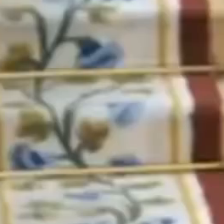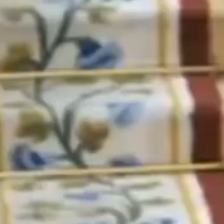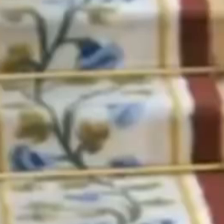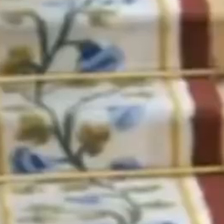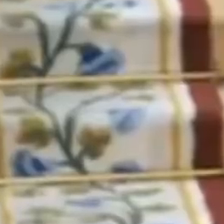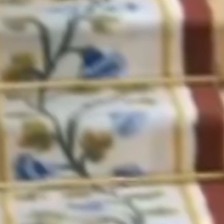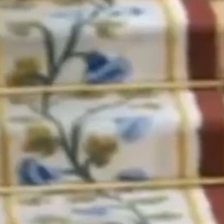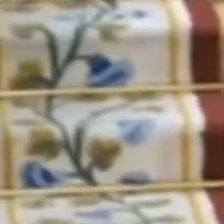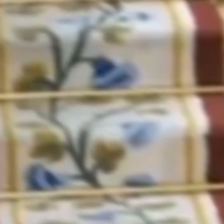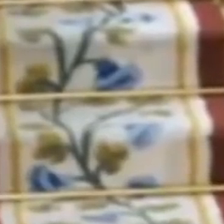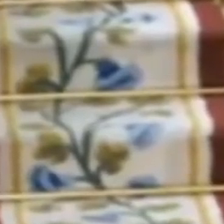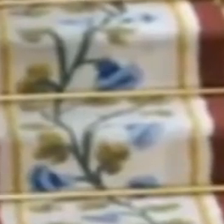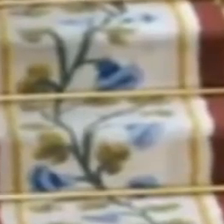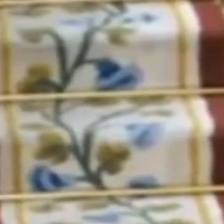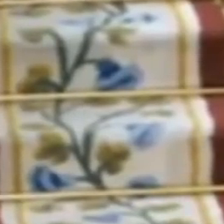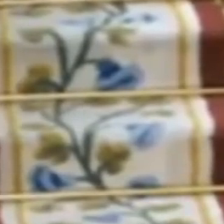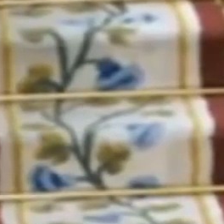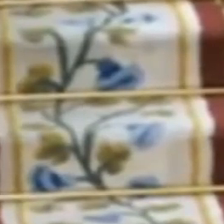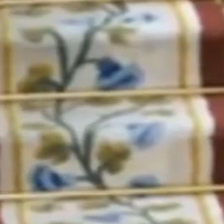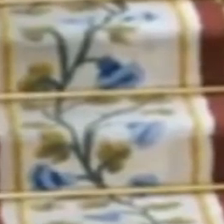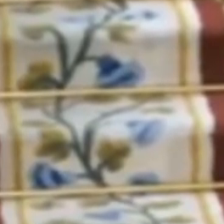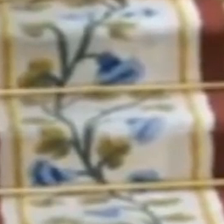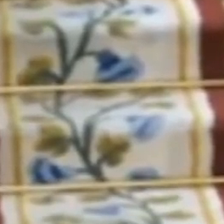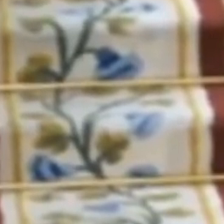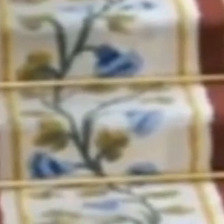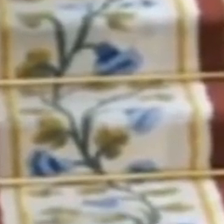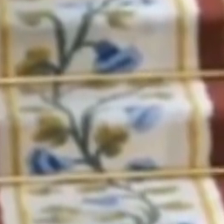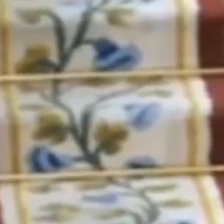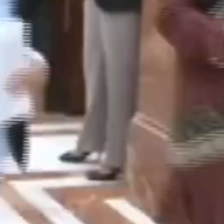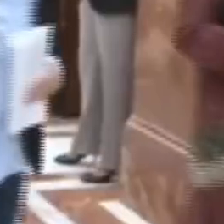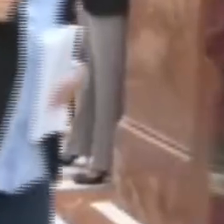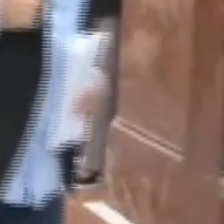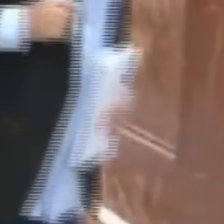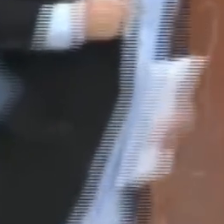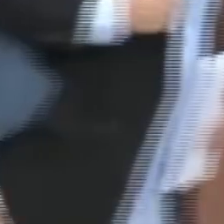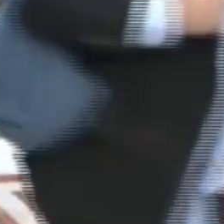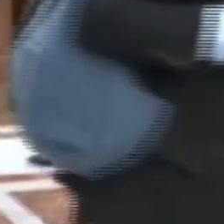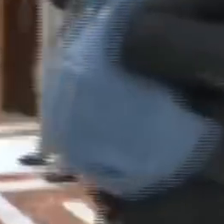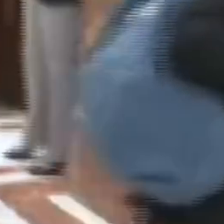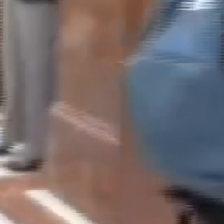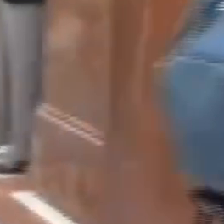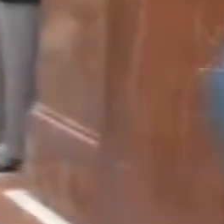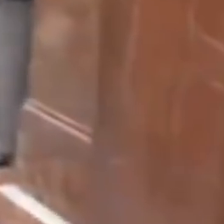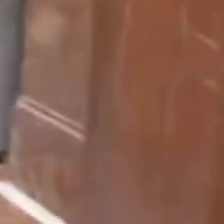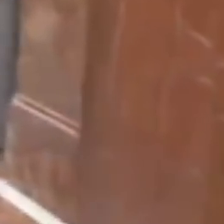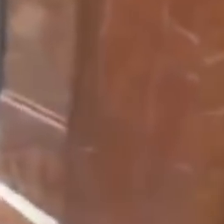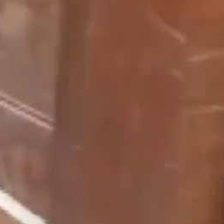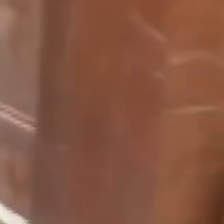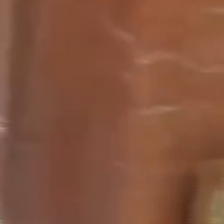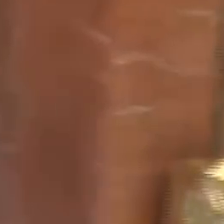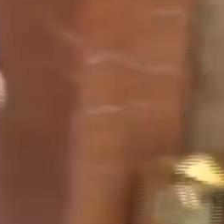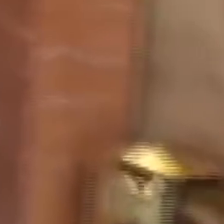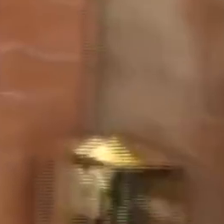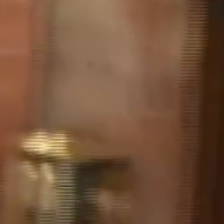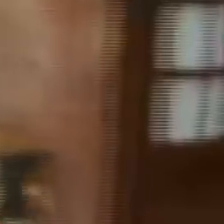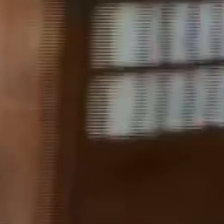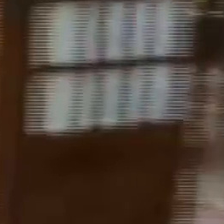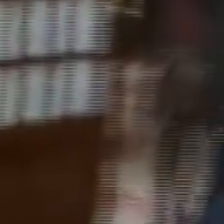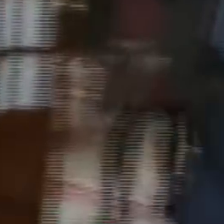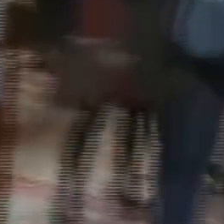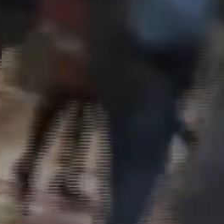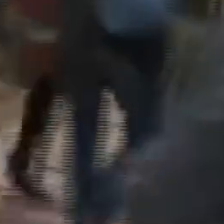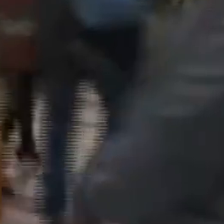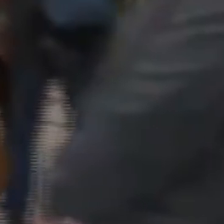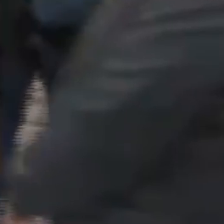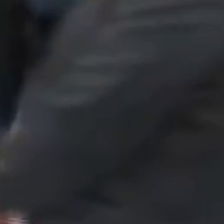fijaos. Y entonces la pregunta es, como esto lo ve cualquiera, porque ya digo, no hay que ser un lince, la pregunta